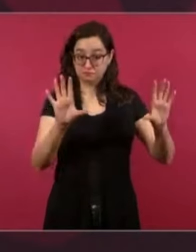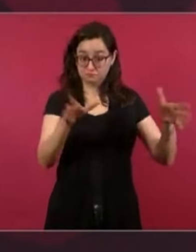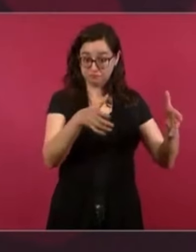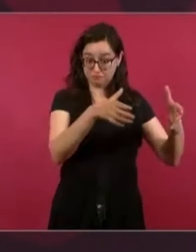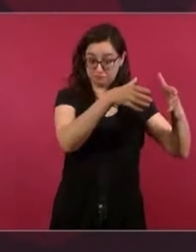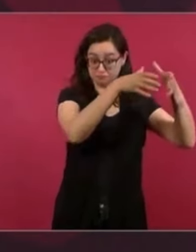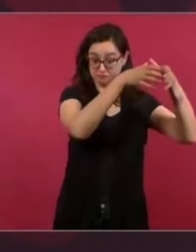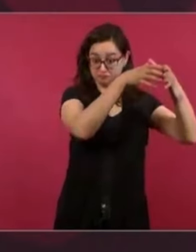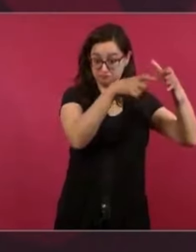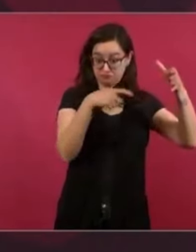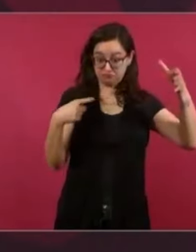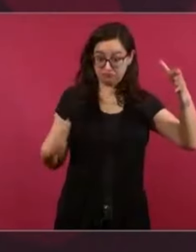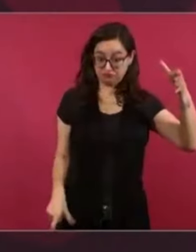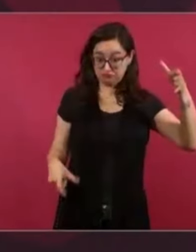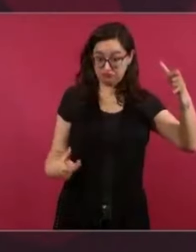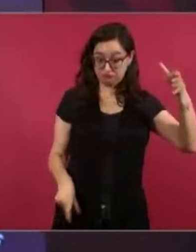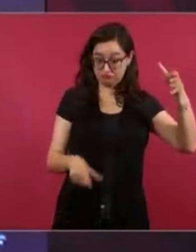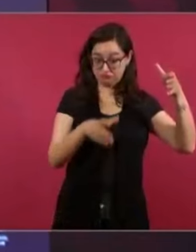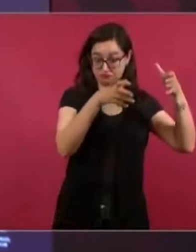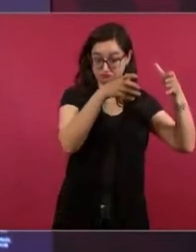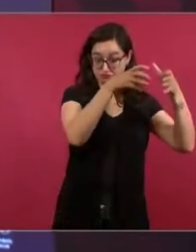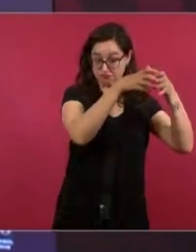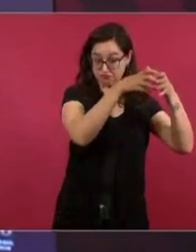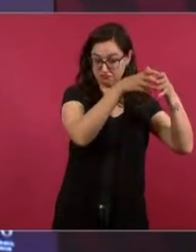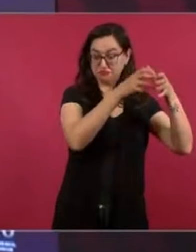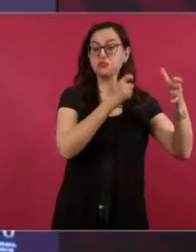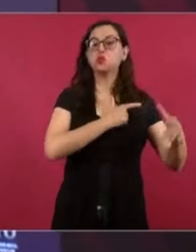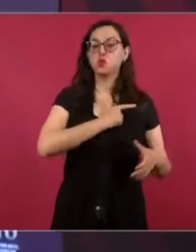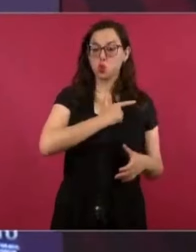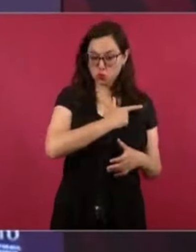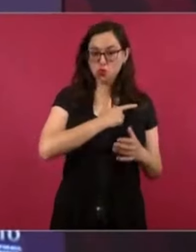Los de arriba quieren resolver todo con el uso de la fuerza,